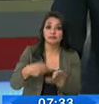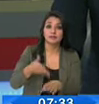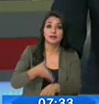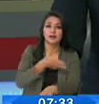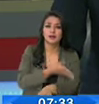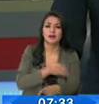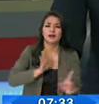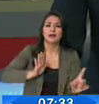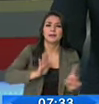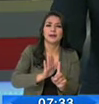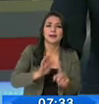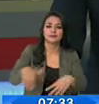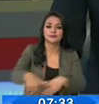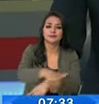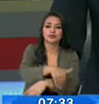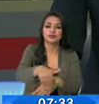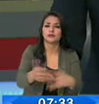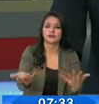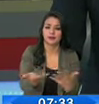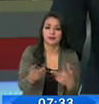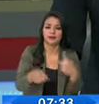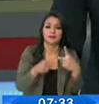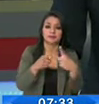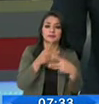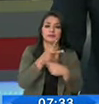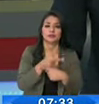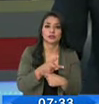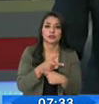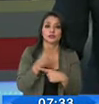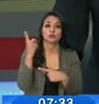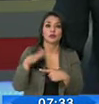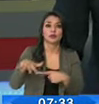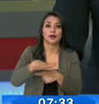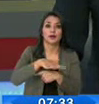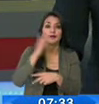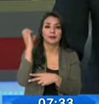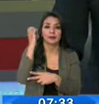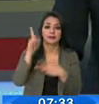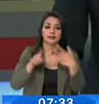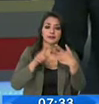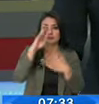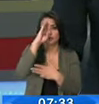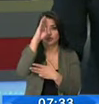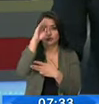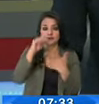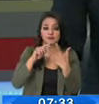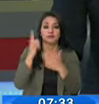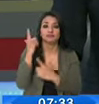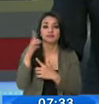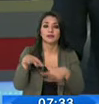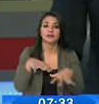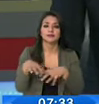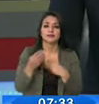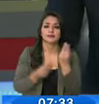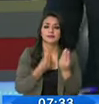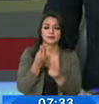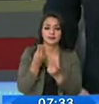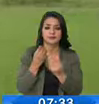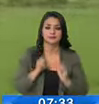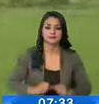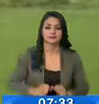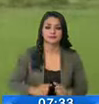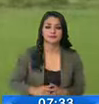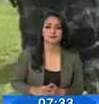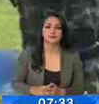existen actualmente en la frontera norte, el estado de excepción de esta zona y las acciones que Policía Nacional y Ejército desarrollarían. En